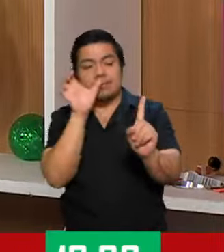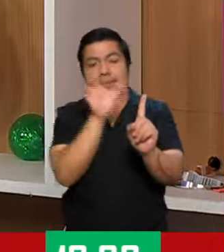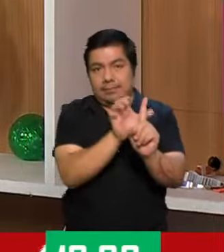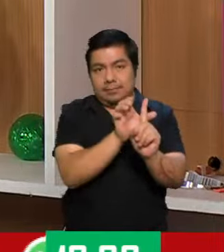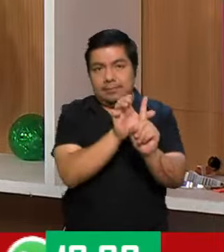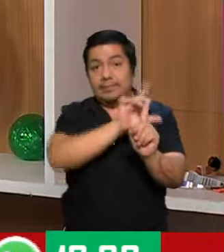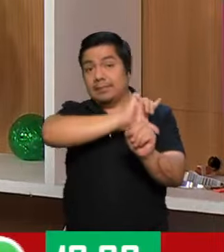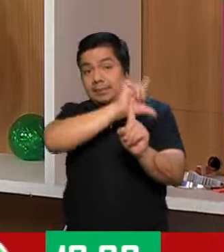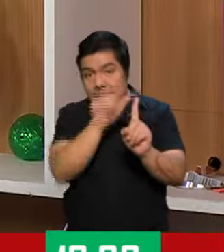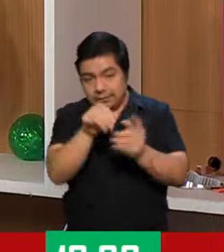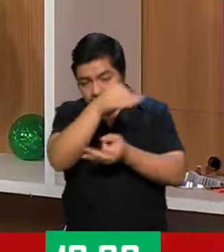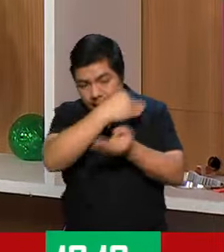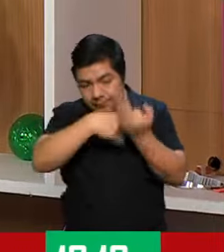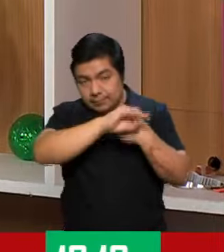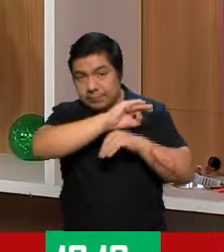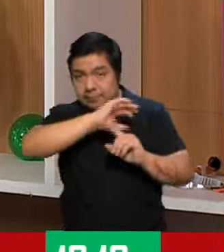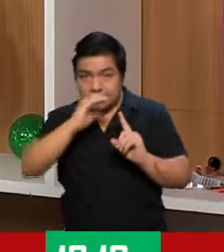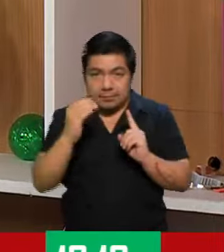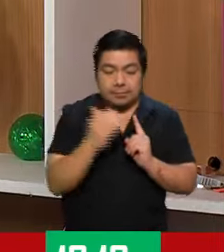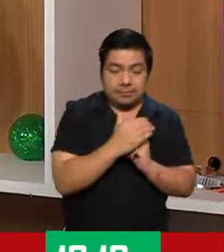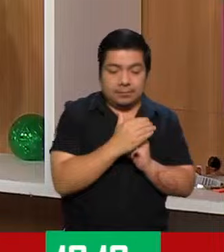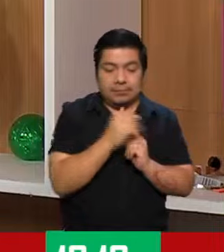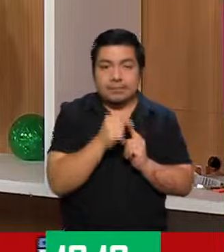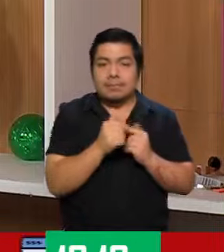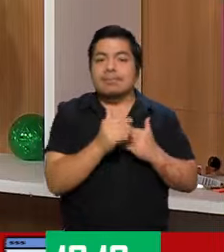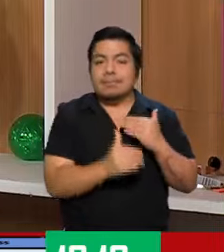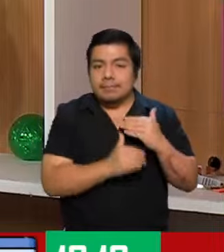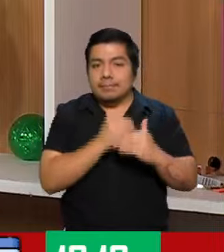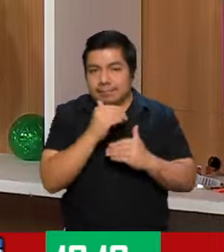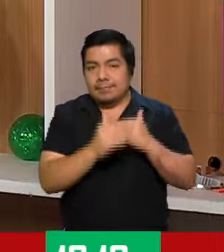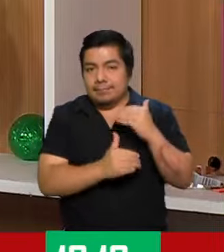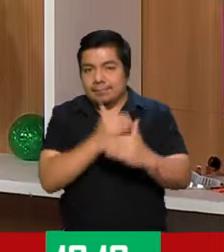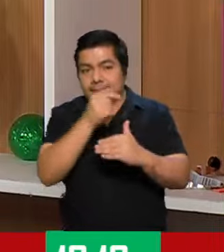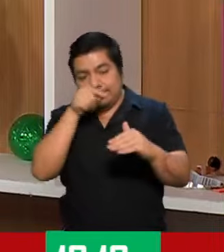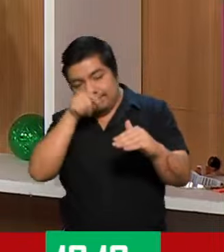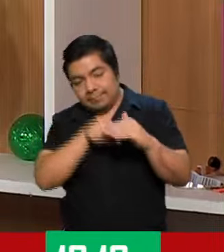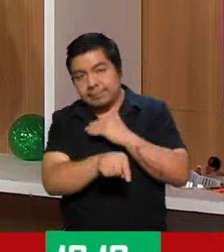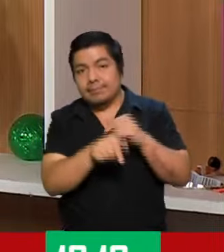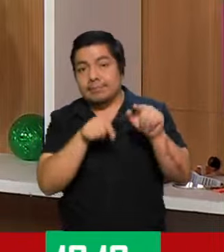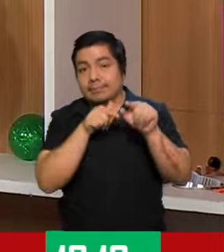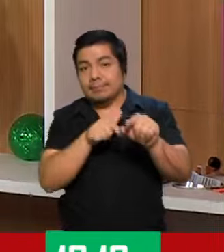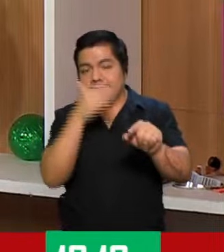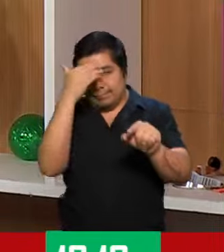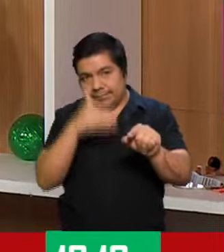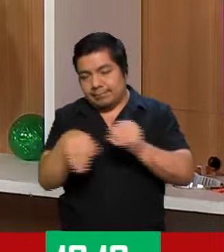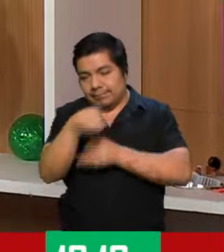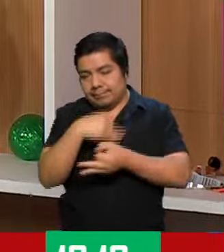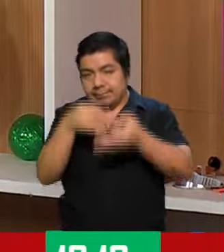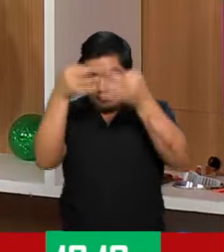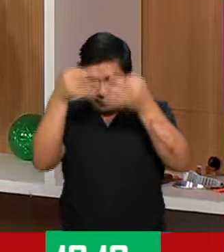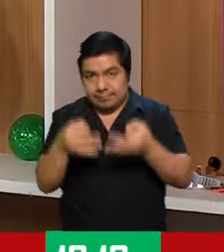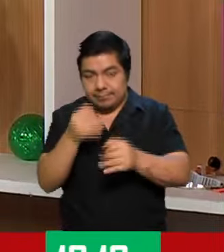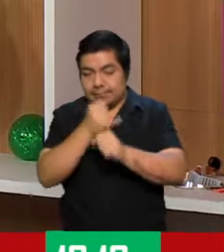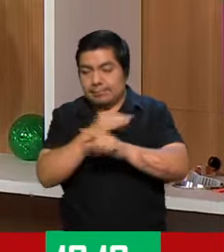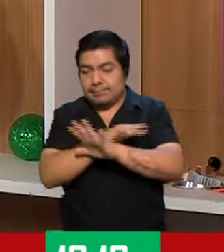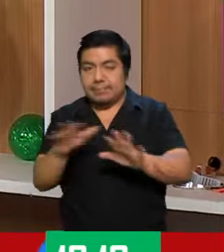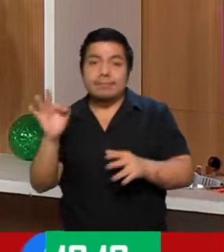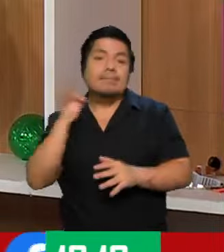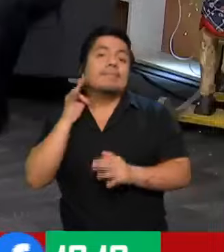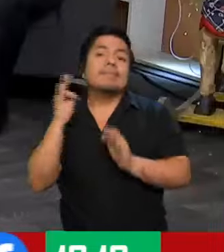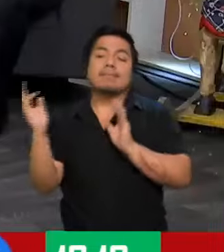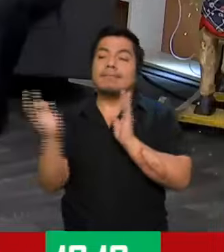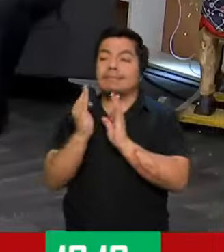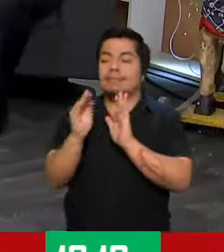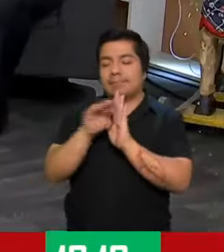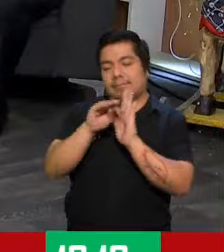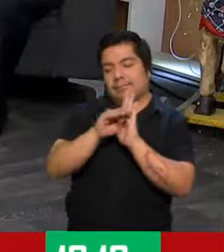una vez que ya esté blindada el lugar, entonces seguir avanzando con la denuncia y la formalización de la información ante la fiscalía. Hay algunas